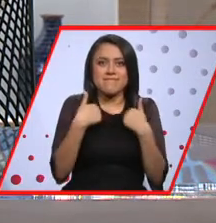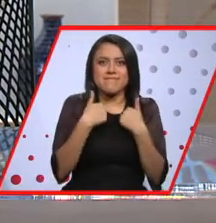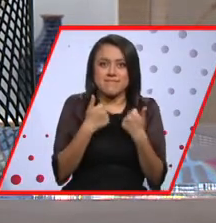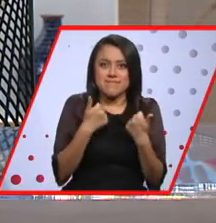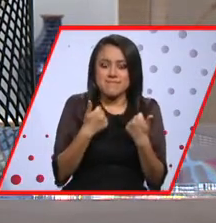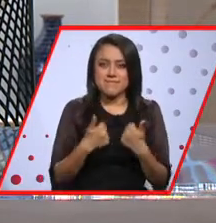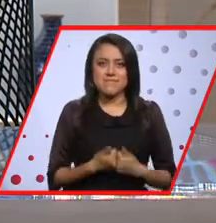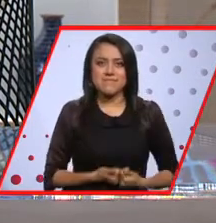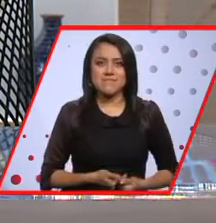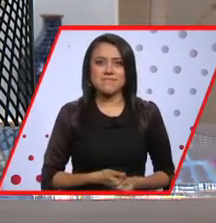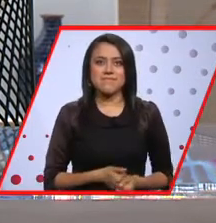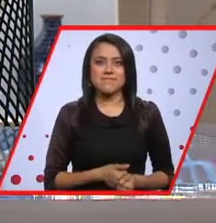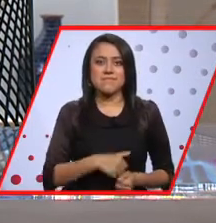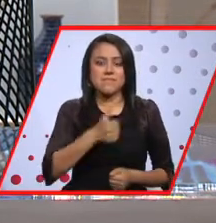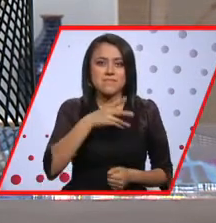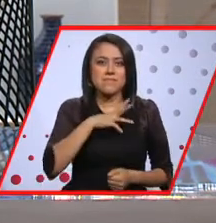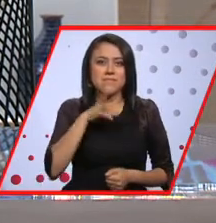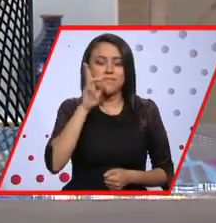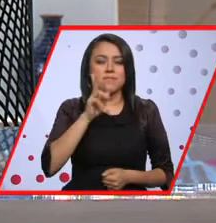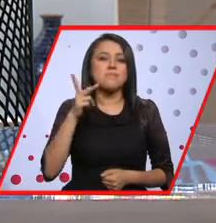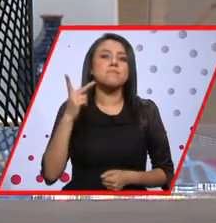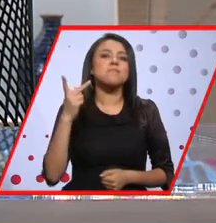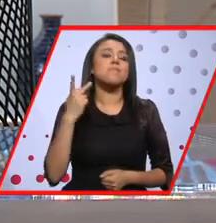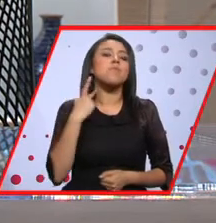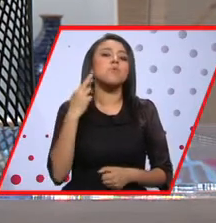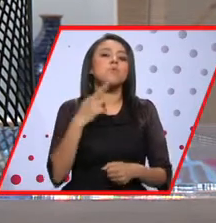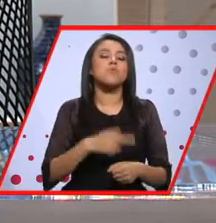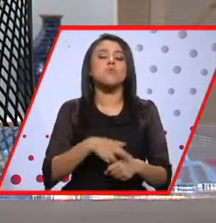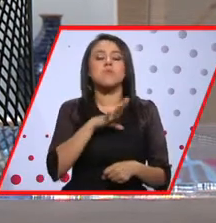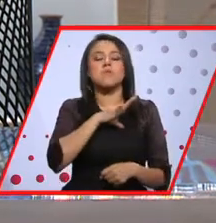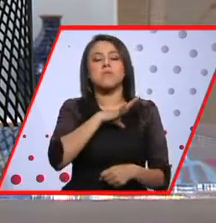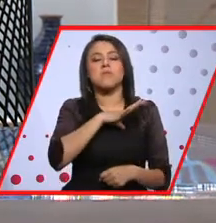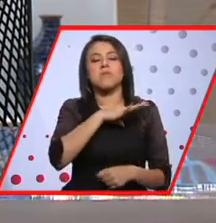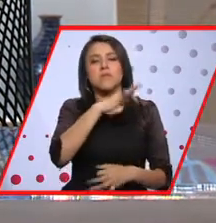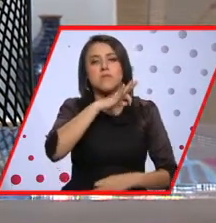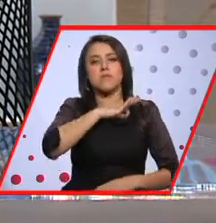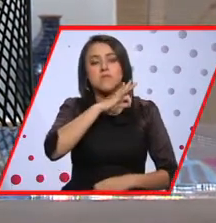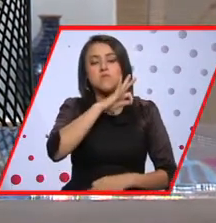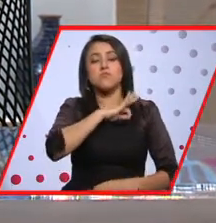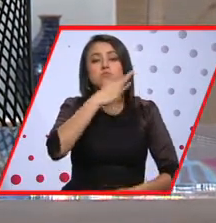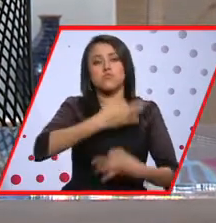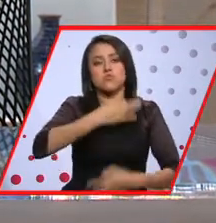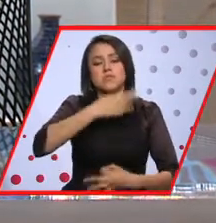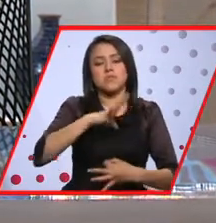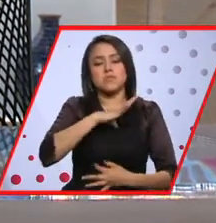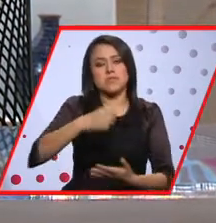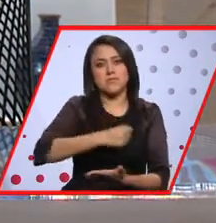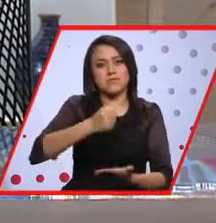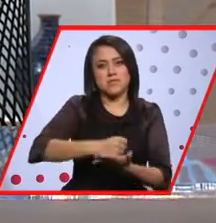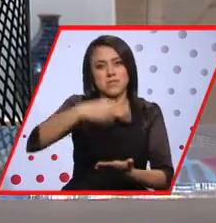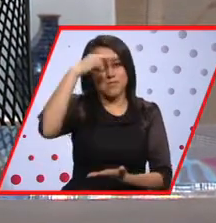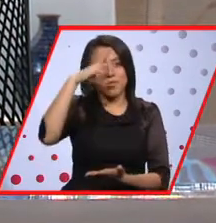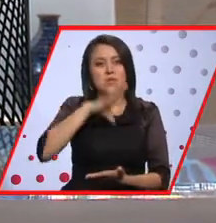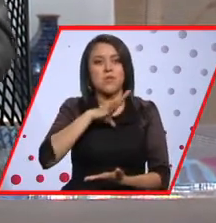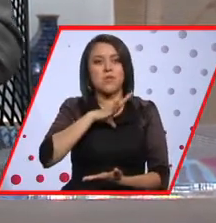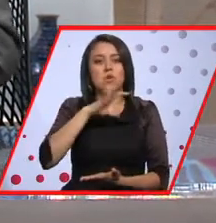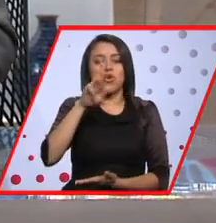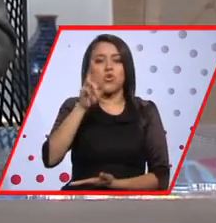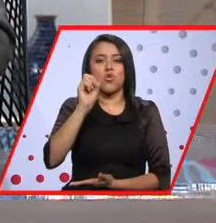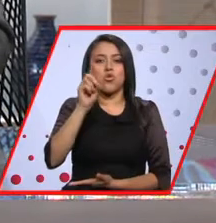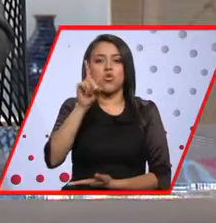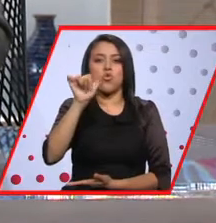Bueno. Otro caso para la Procuraduría de Justicia de la Ciudad de México, Rodolfo Ríos Garza, procurador, en atención a usted.